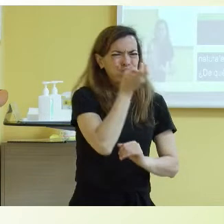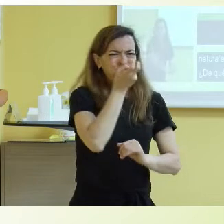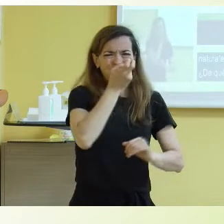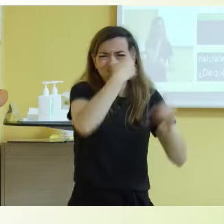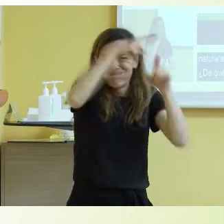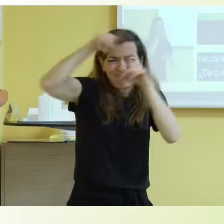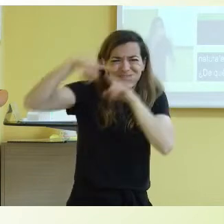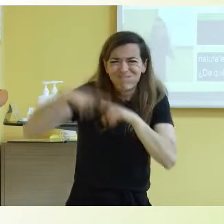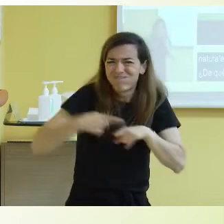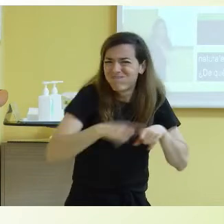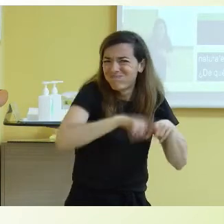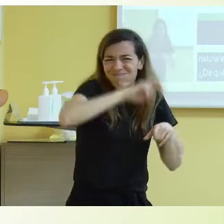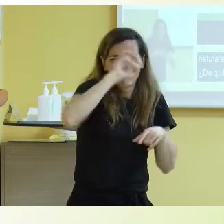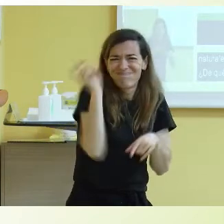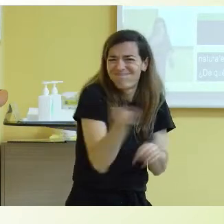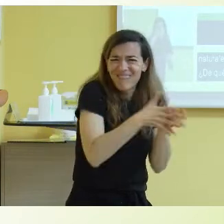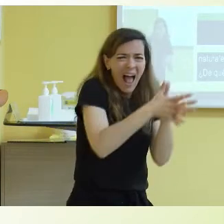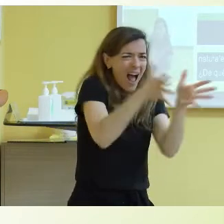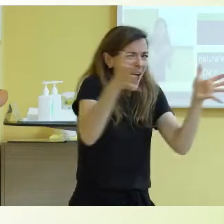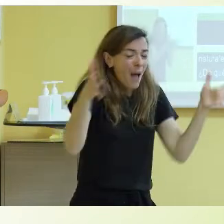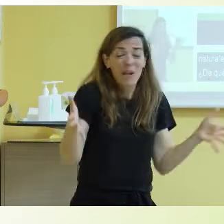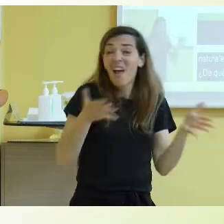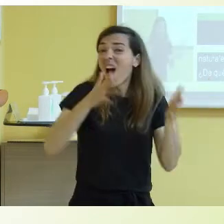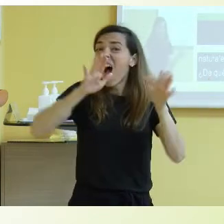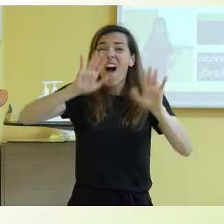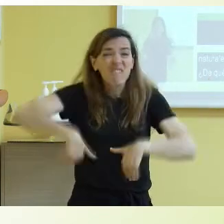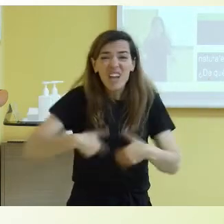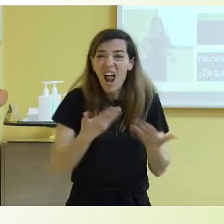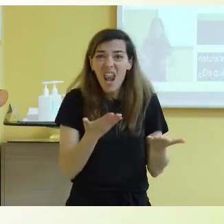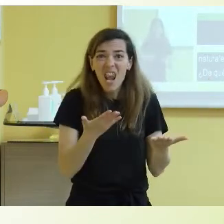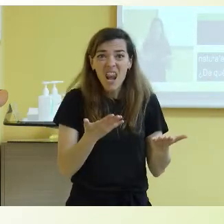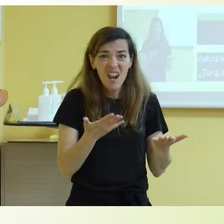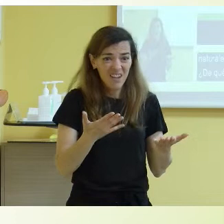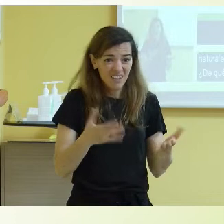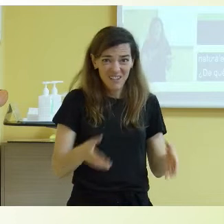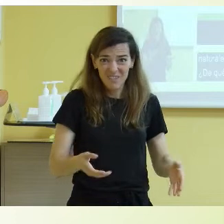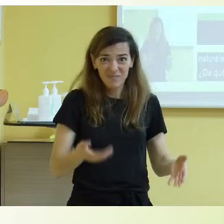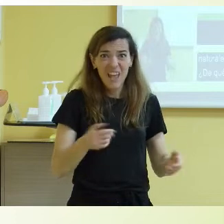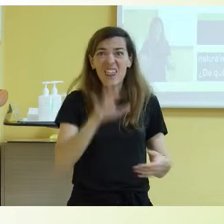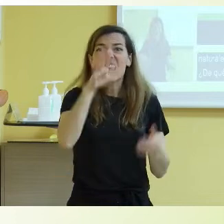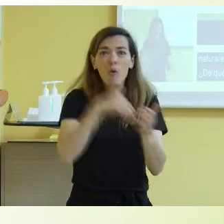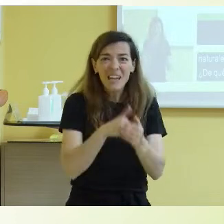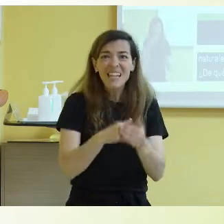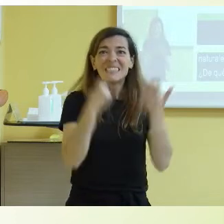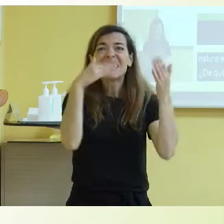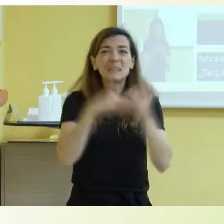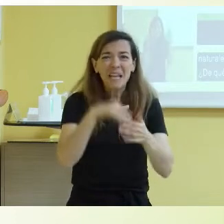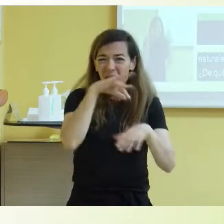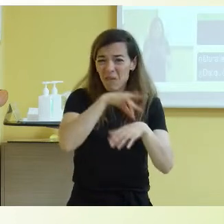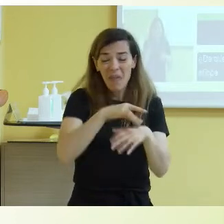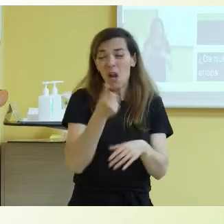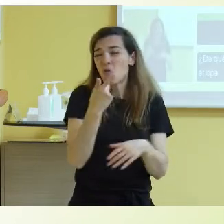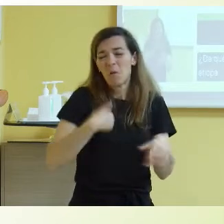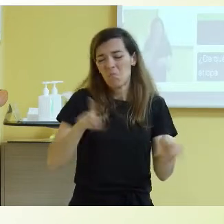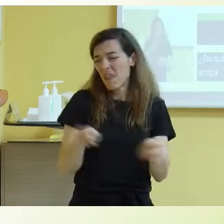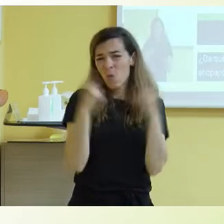como queramos decirlo, tan amplia que al final estamos metiendo en un mismo saco 5.000, 6.000, 7.000, me da igual el número porque no